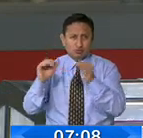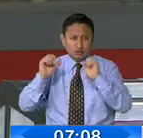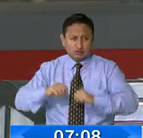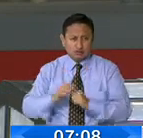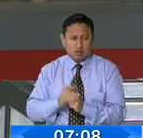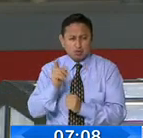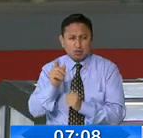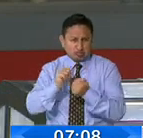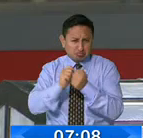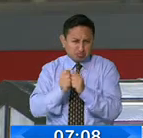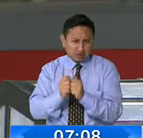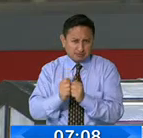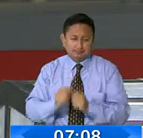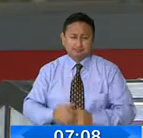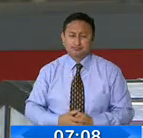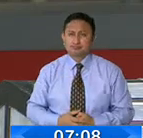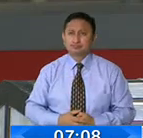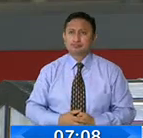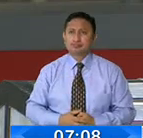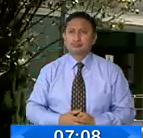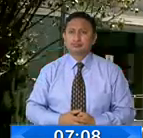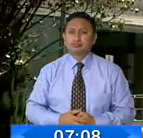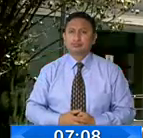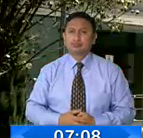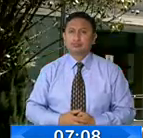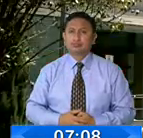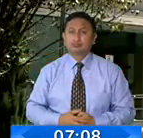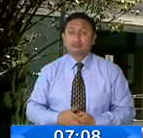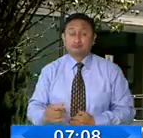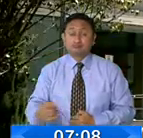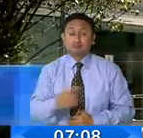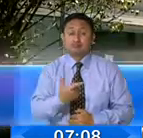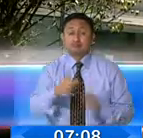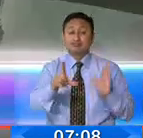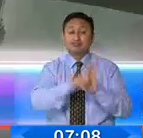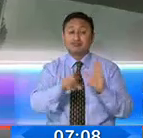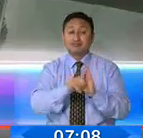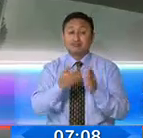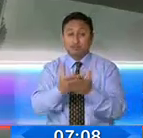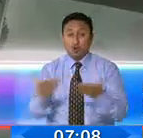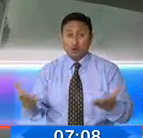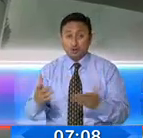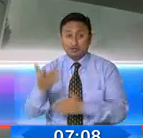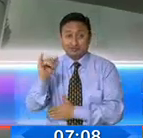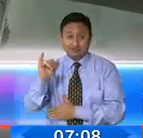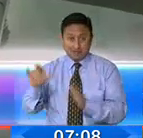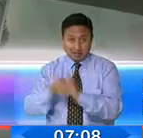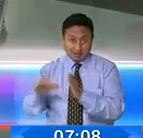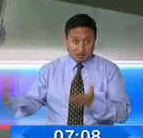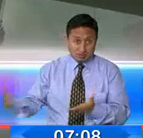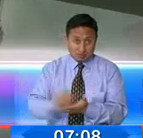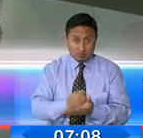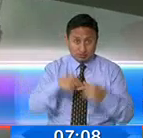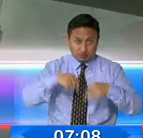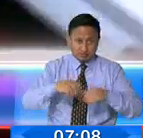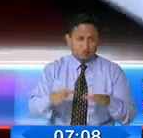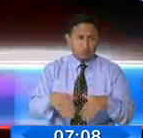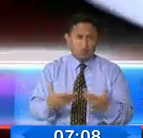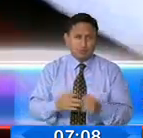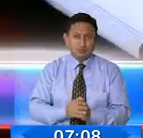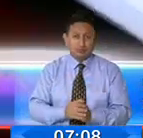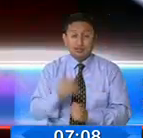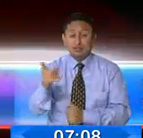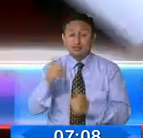ser modificadas. Veamos. Lo inconstitucional de la ley de extinción de dominio, según la Corte Constitucional, se centra en prevenir